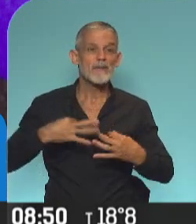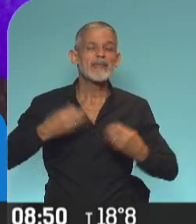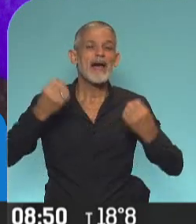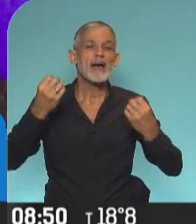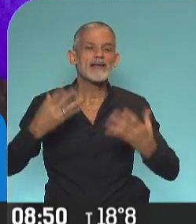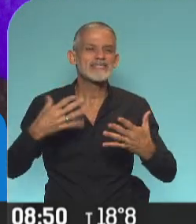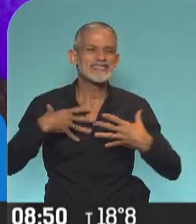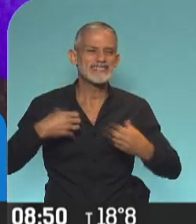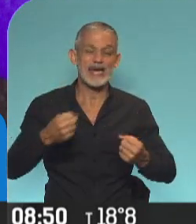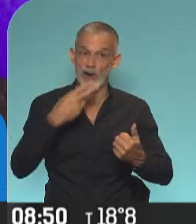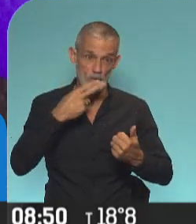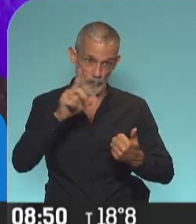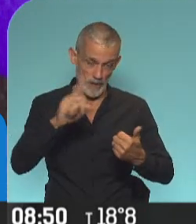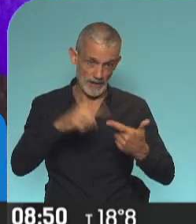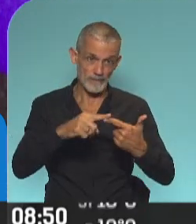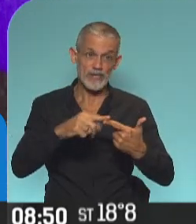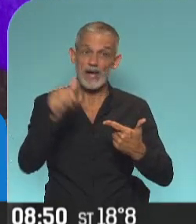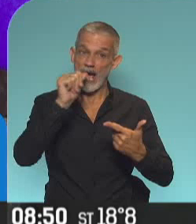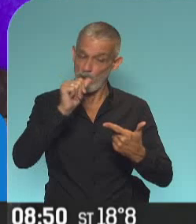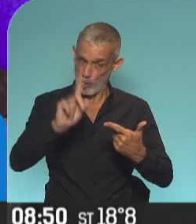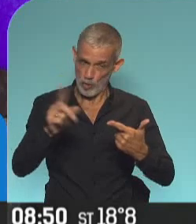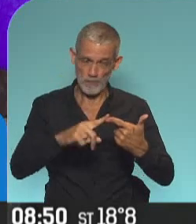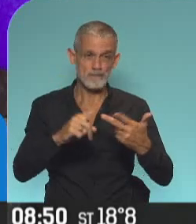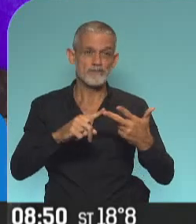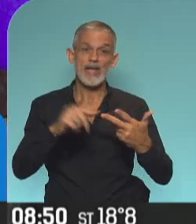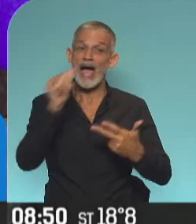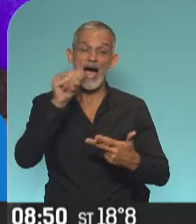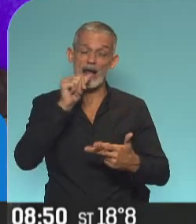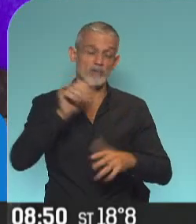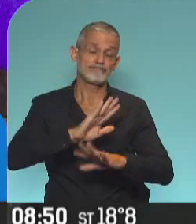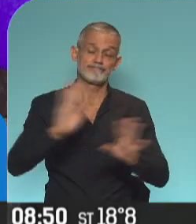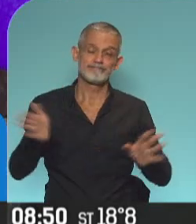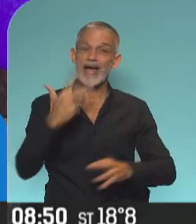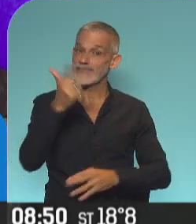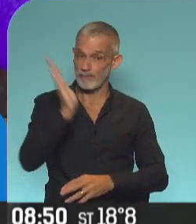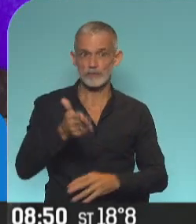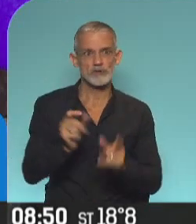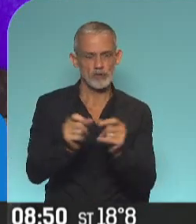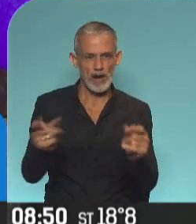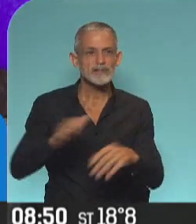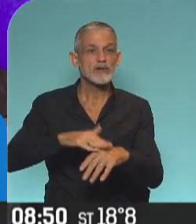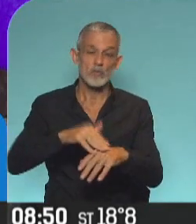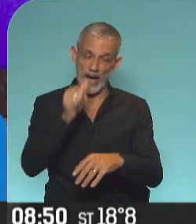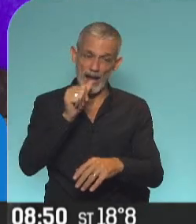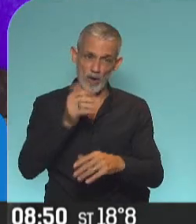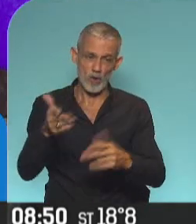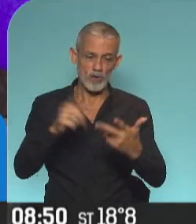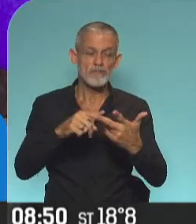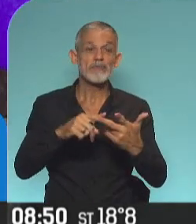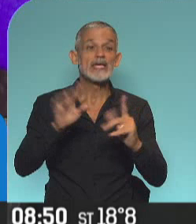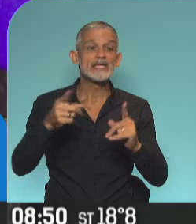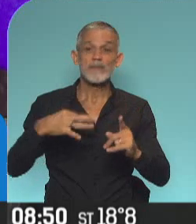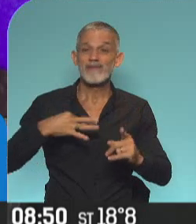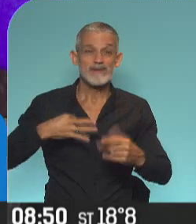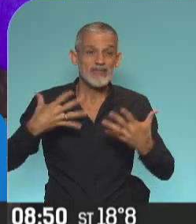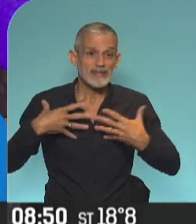fundamental no fumar no tomar alcohol el alcohol es el responsable del 3 por ciento alcanzan o sí y hacer vida